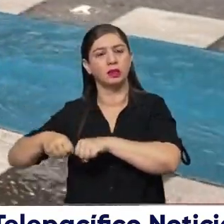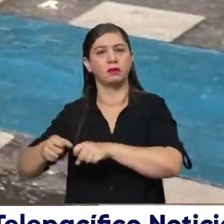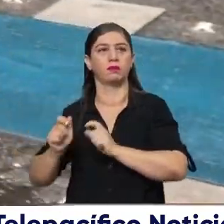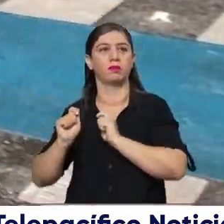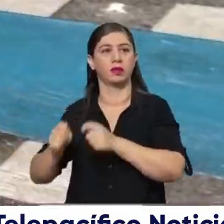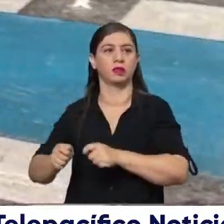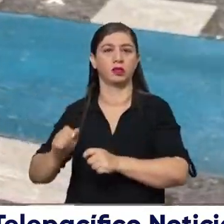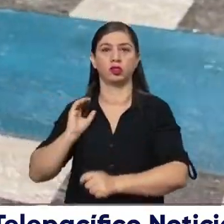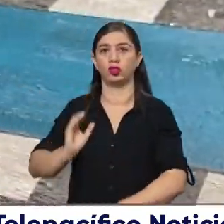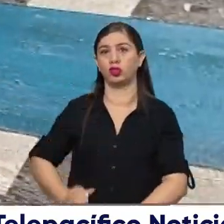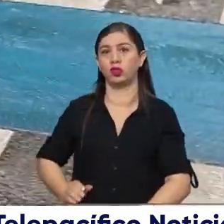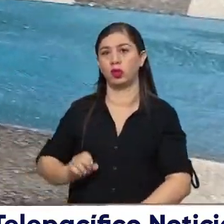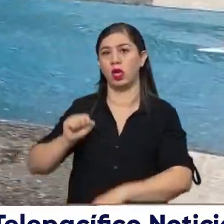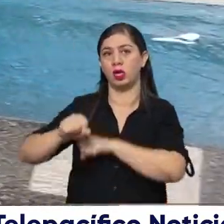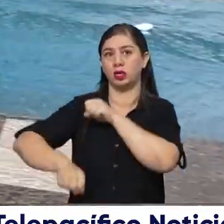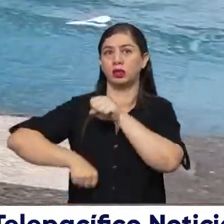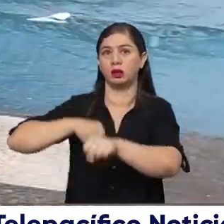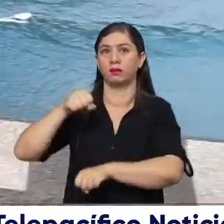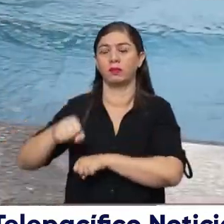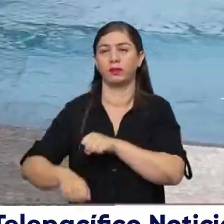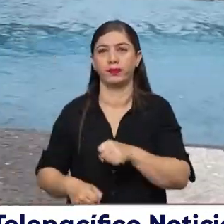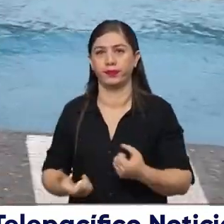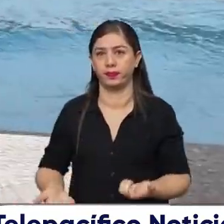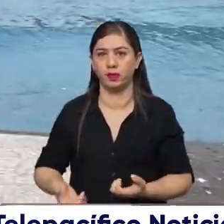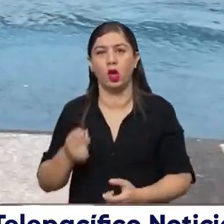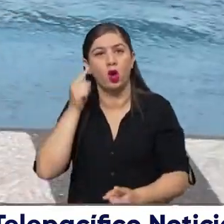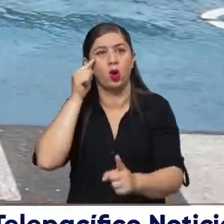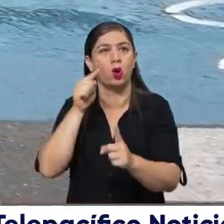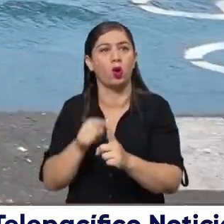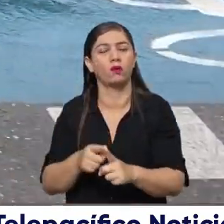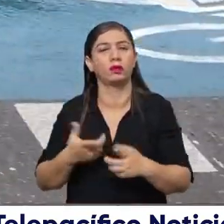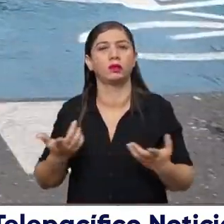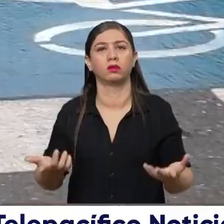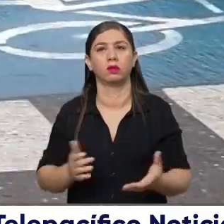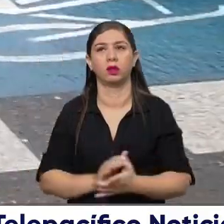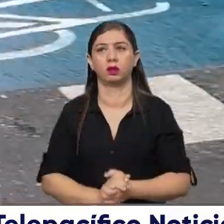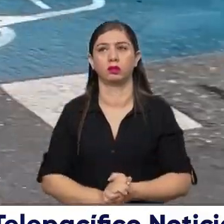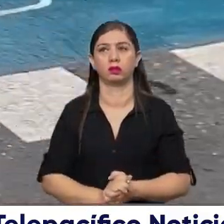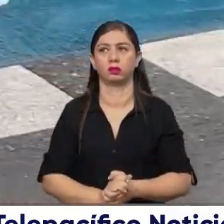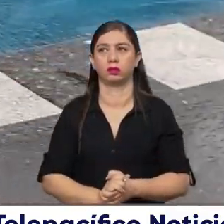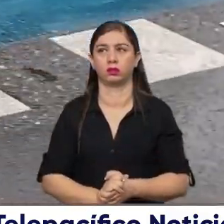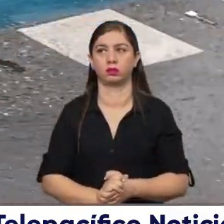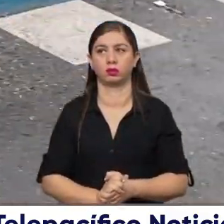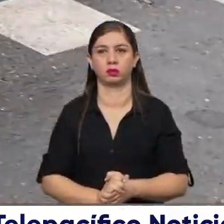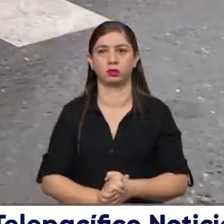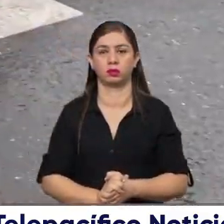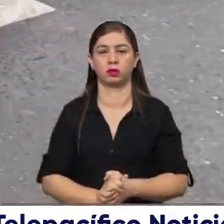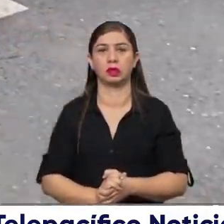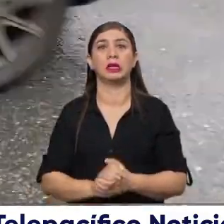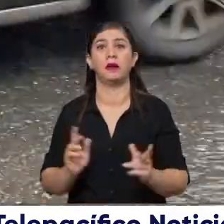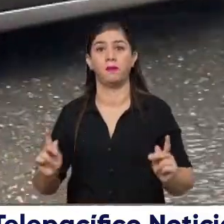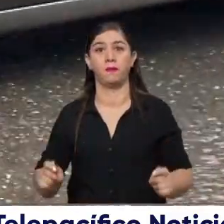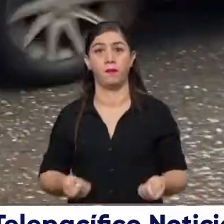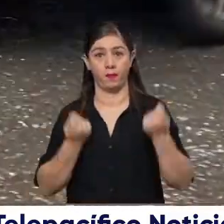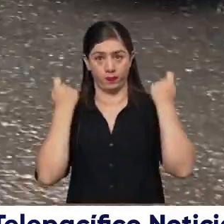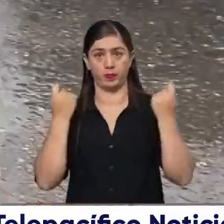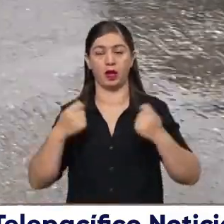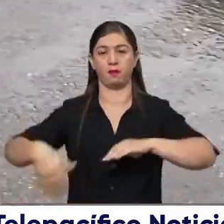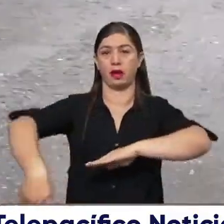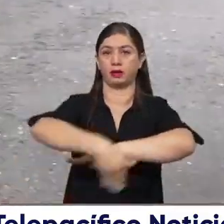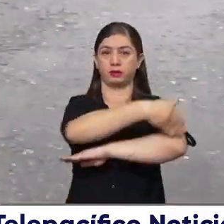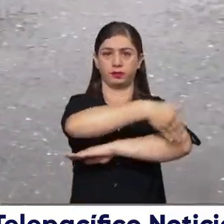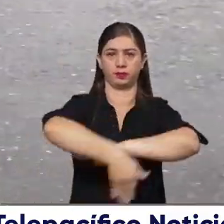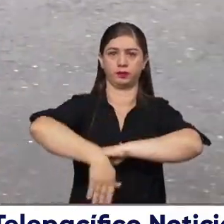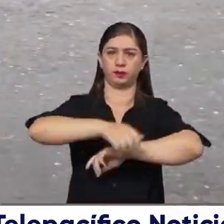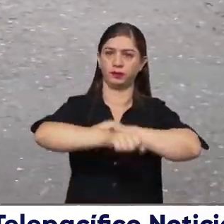ciudadanía senlis pues con la intención precisamente de salvaguardar los bici carriles exclusivos en los